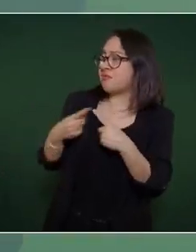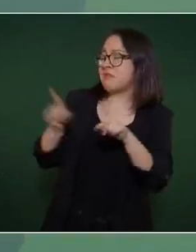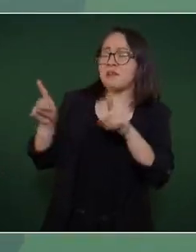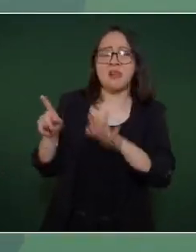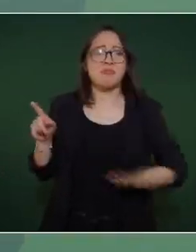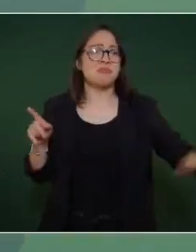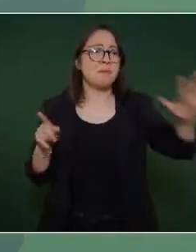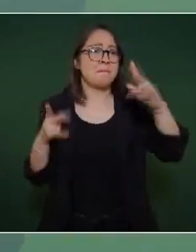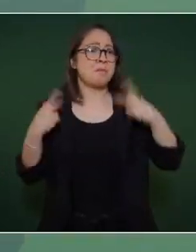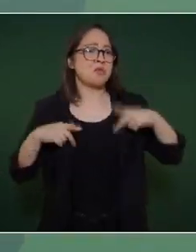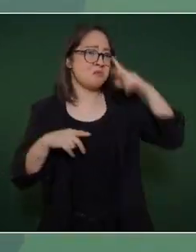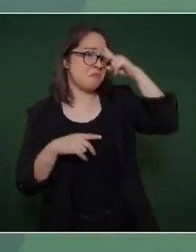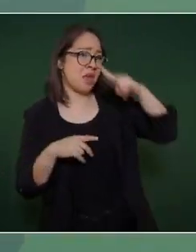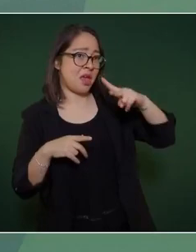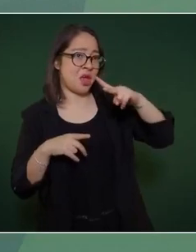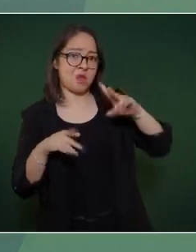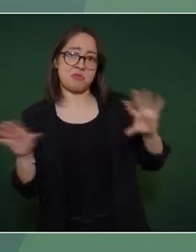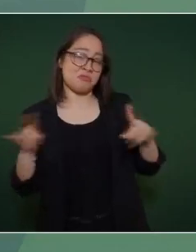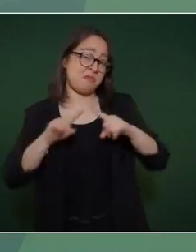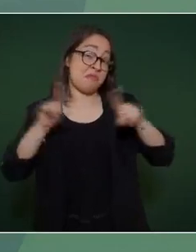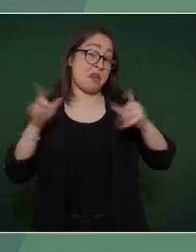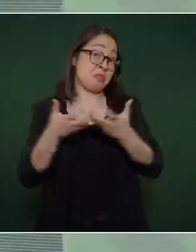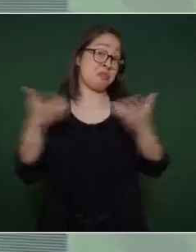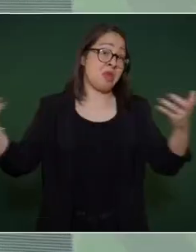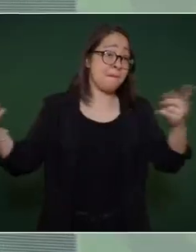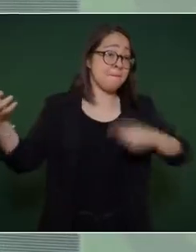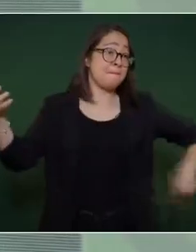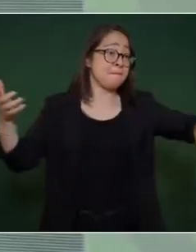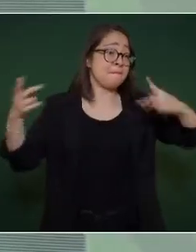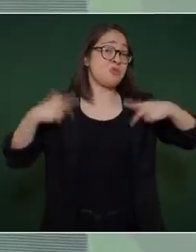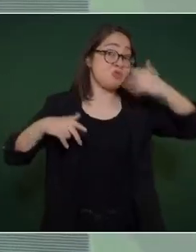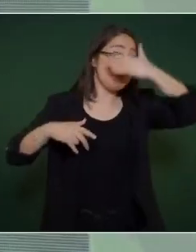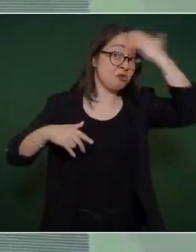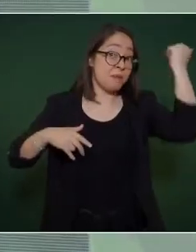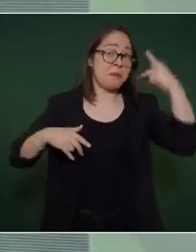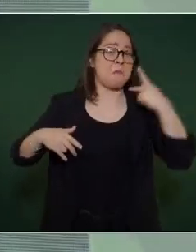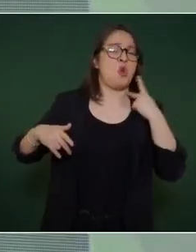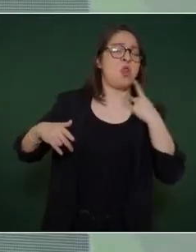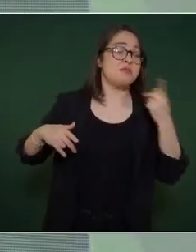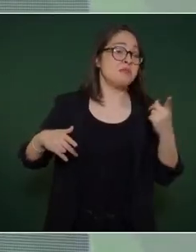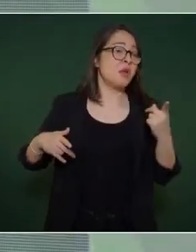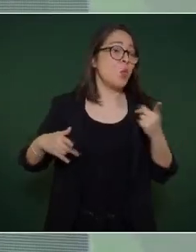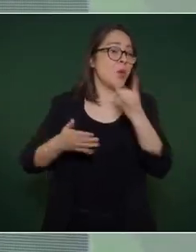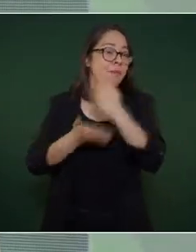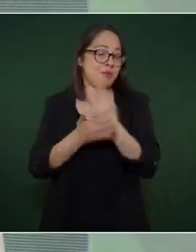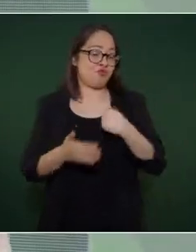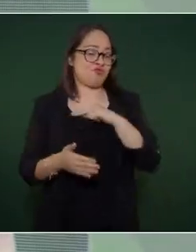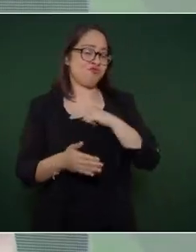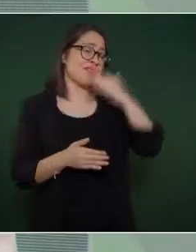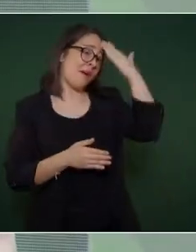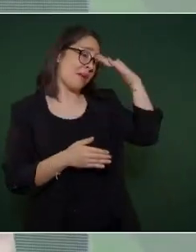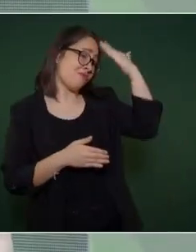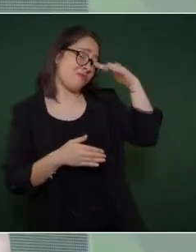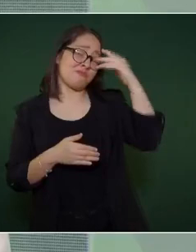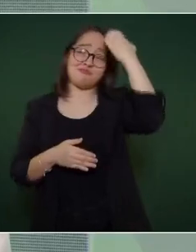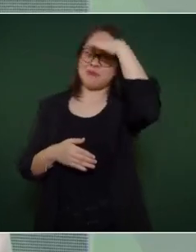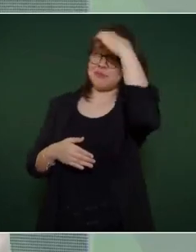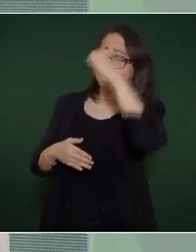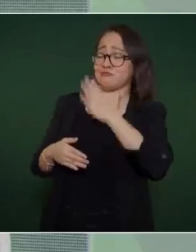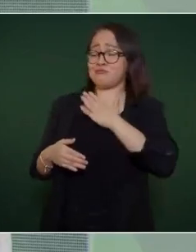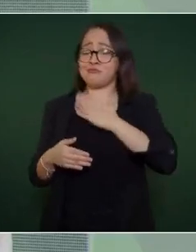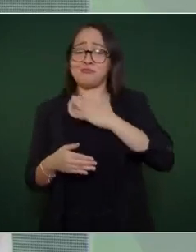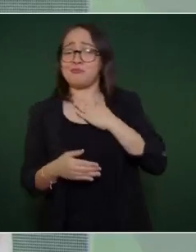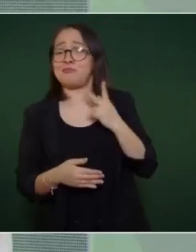pueblo, o el pueblo no sabe de política, la política es asunto de nosotros, de los